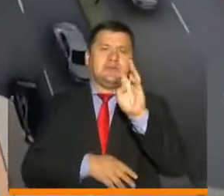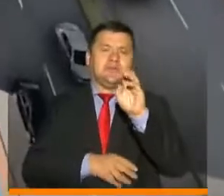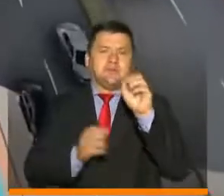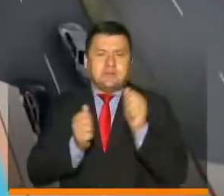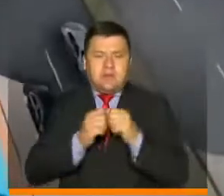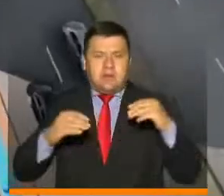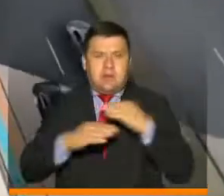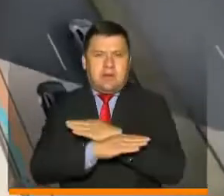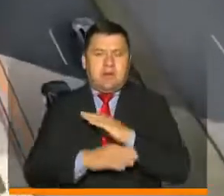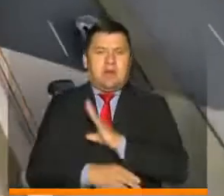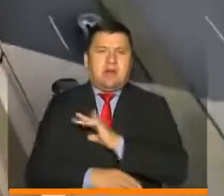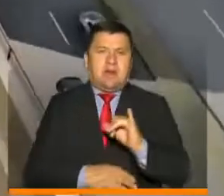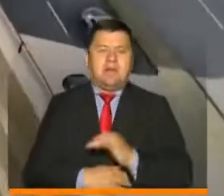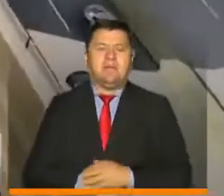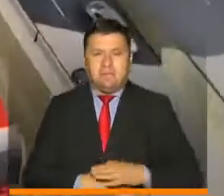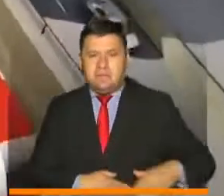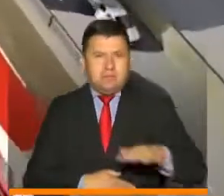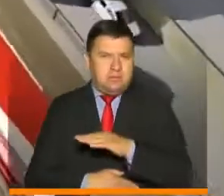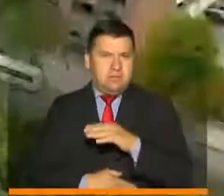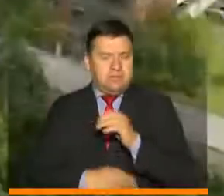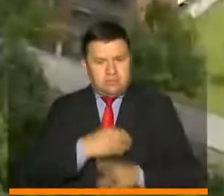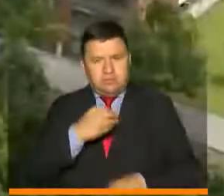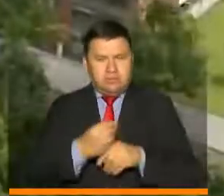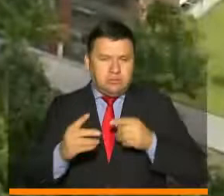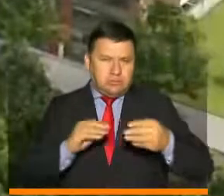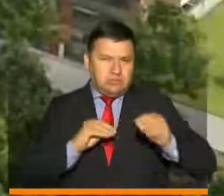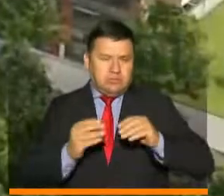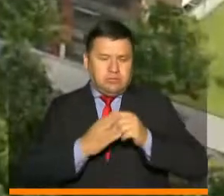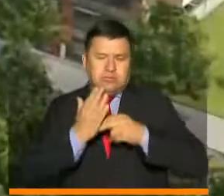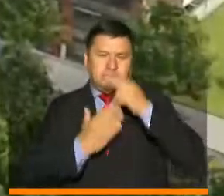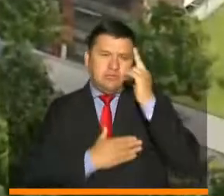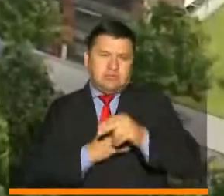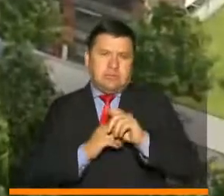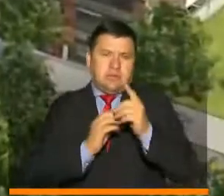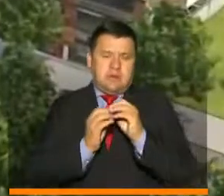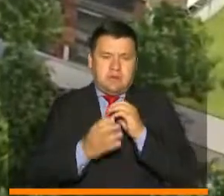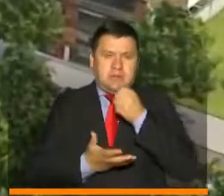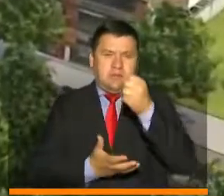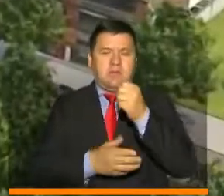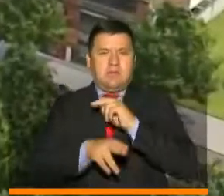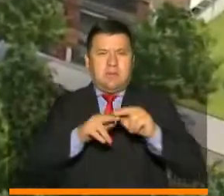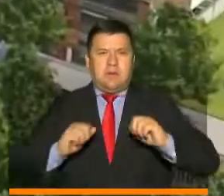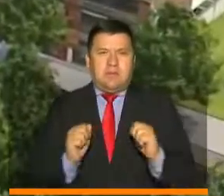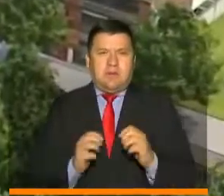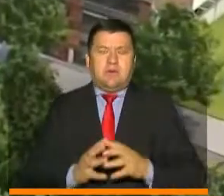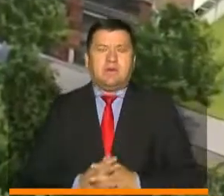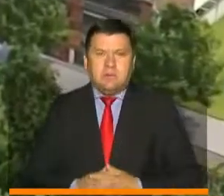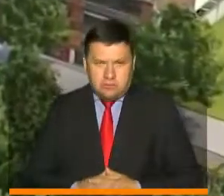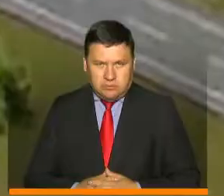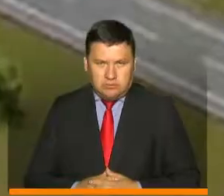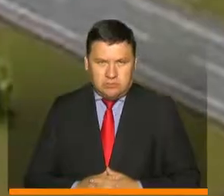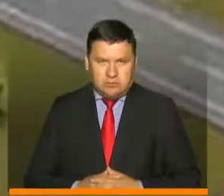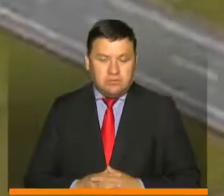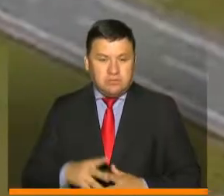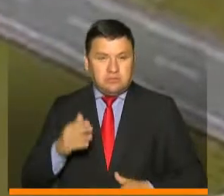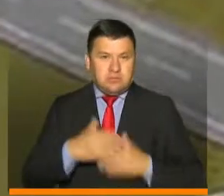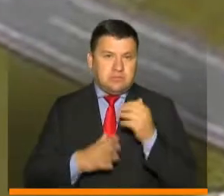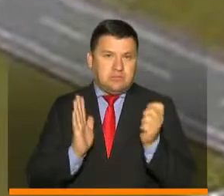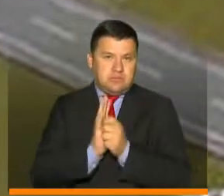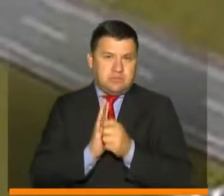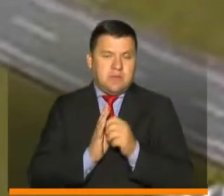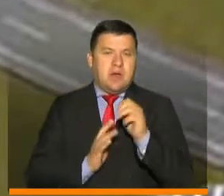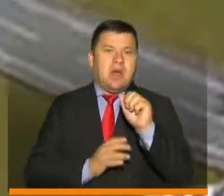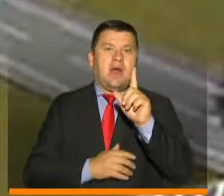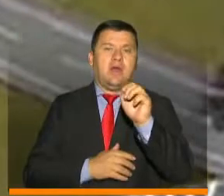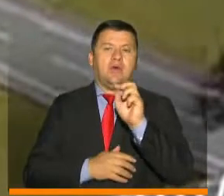y Avenida Ciudad de Cali, como componente flexible del proyecto de la primera línea del Metro de Bogotá. Asimismo está la